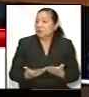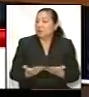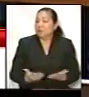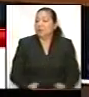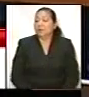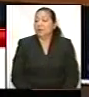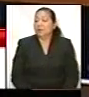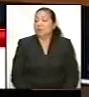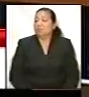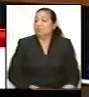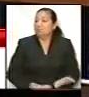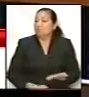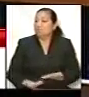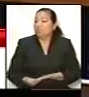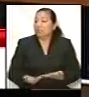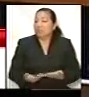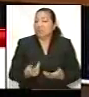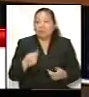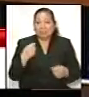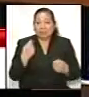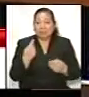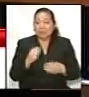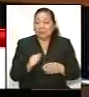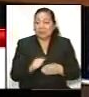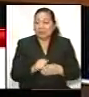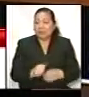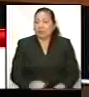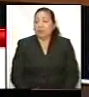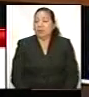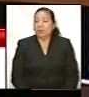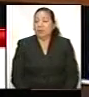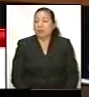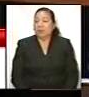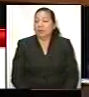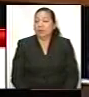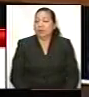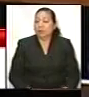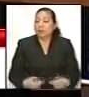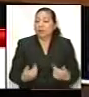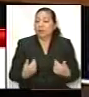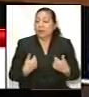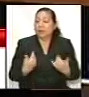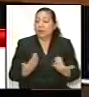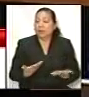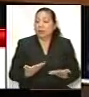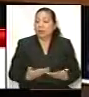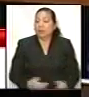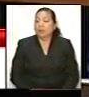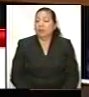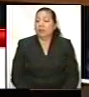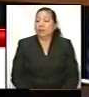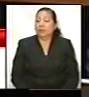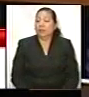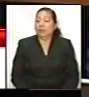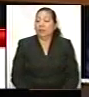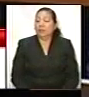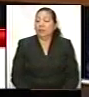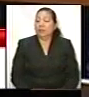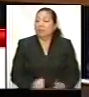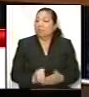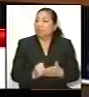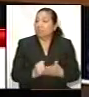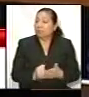la comercialización de cosméticos. Prácticamente ese es el tema central del debate que teníamos, y que